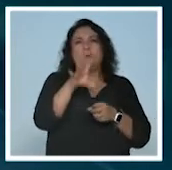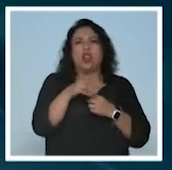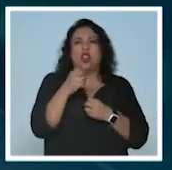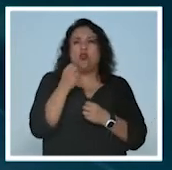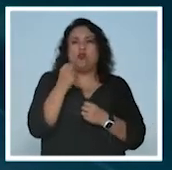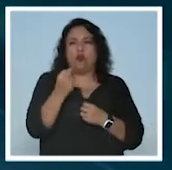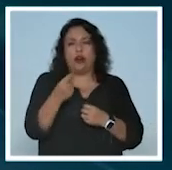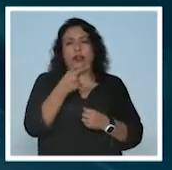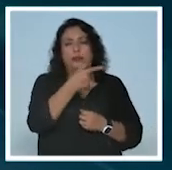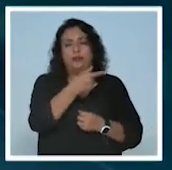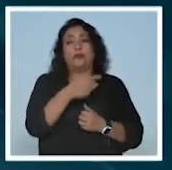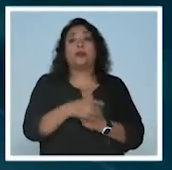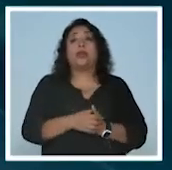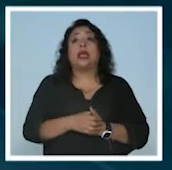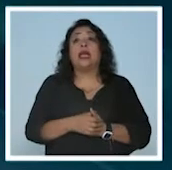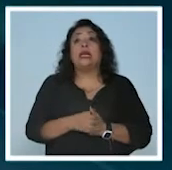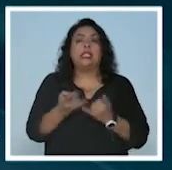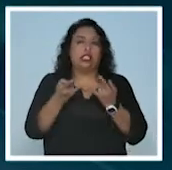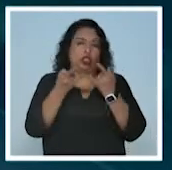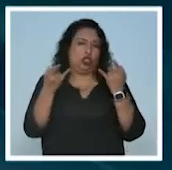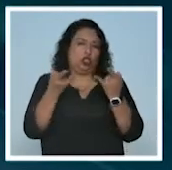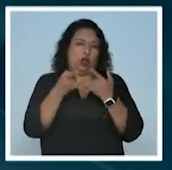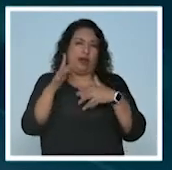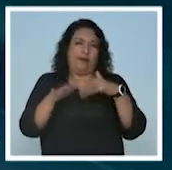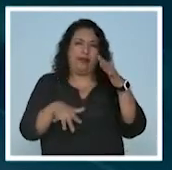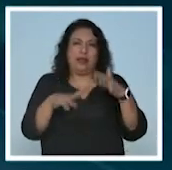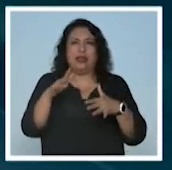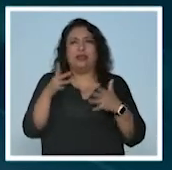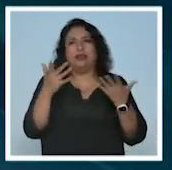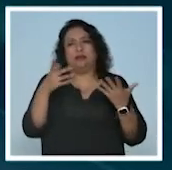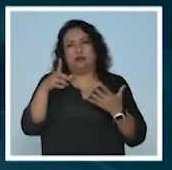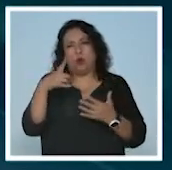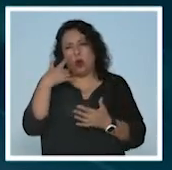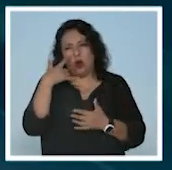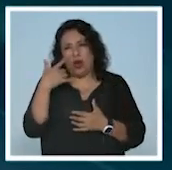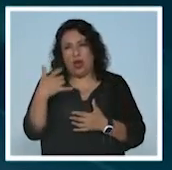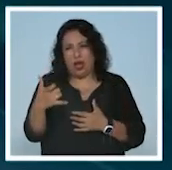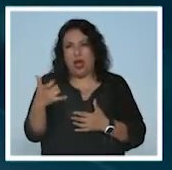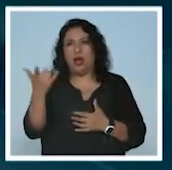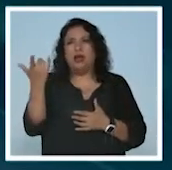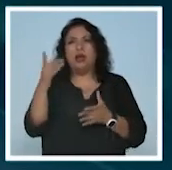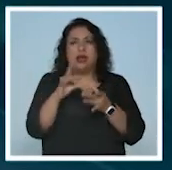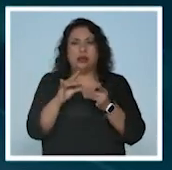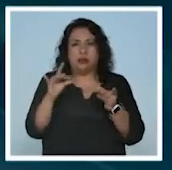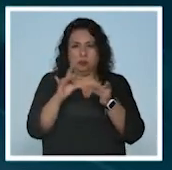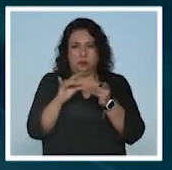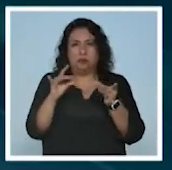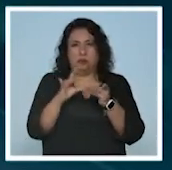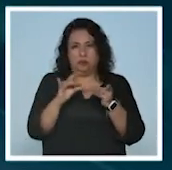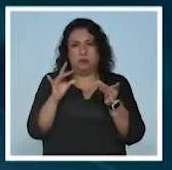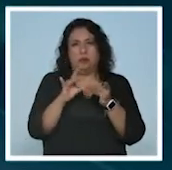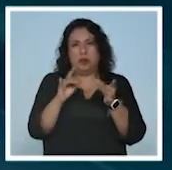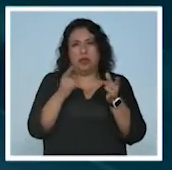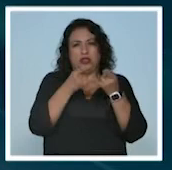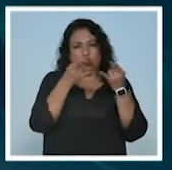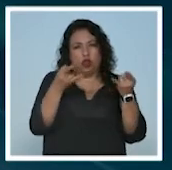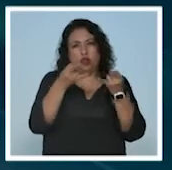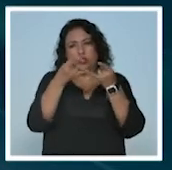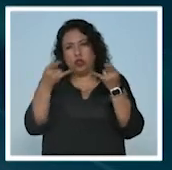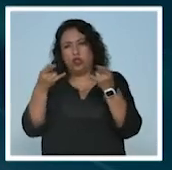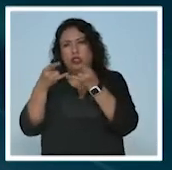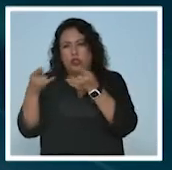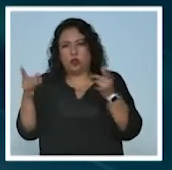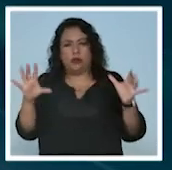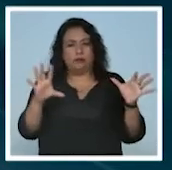rigurosa. Gonzalo, las anécdotas muchas veces rocambolescas con las que nos cuentas estos relatos